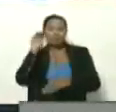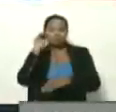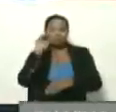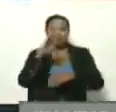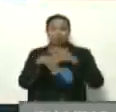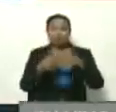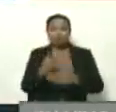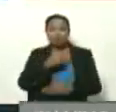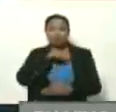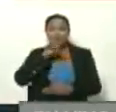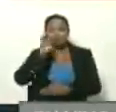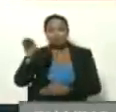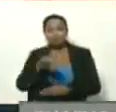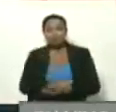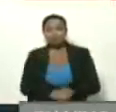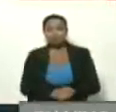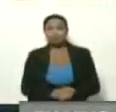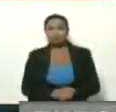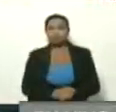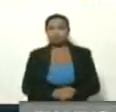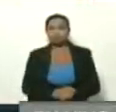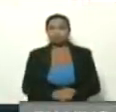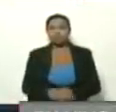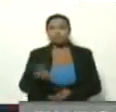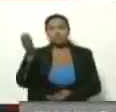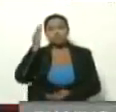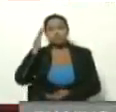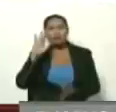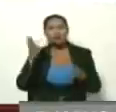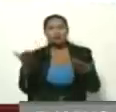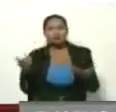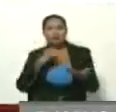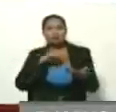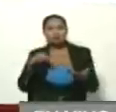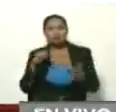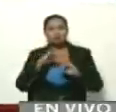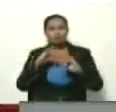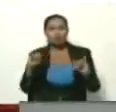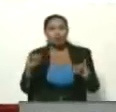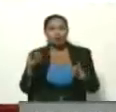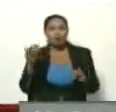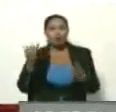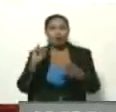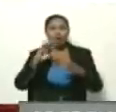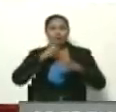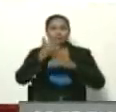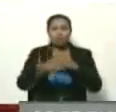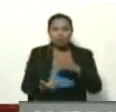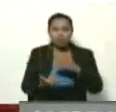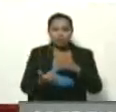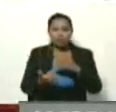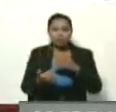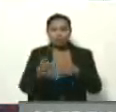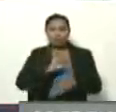nuestra patria. Sabe que en nosotros está el